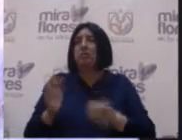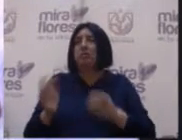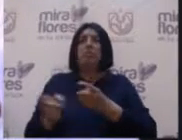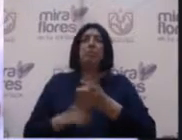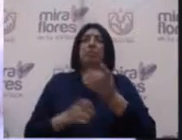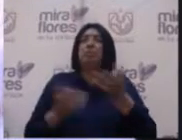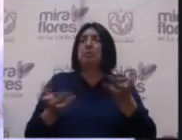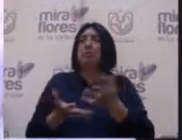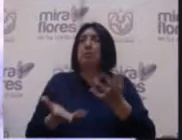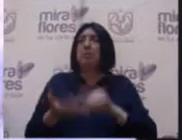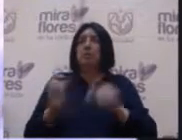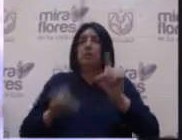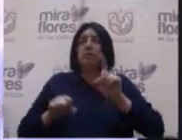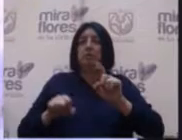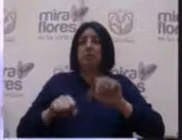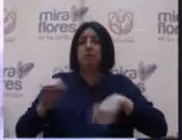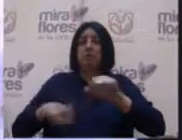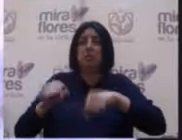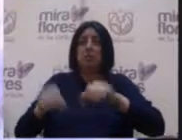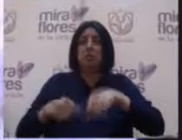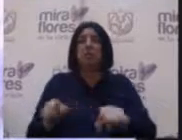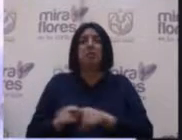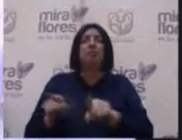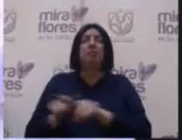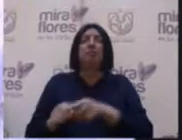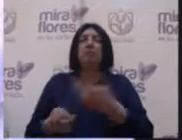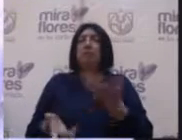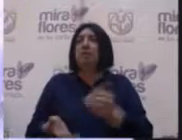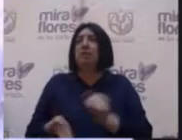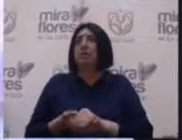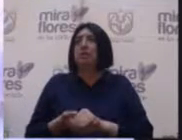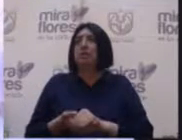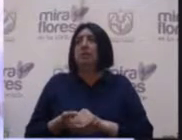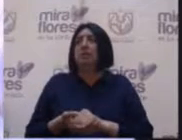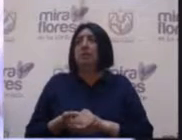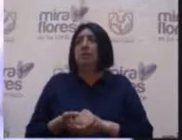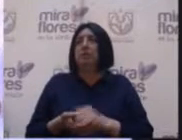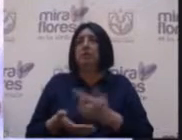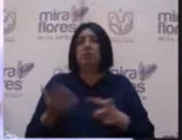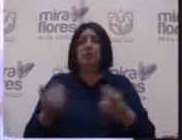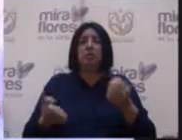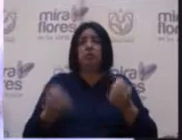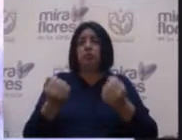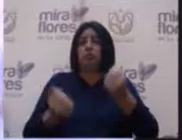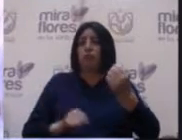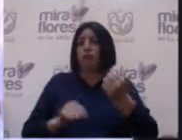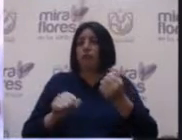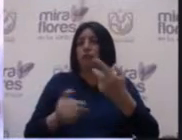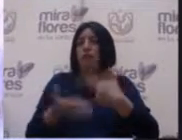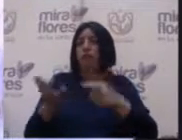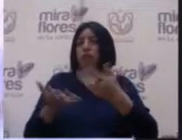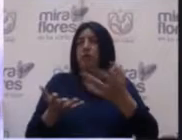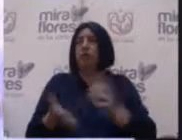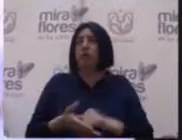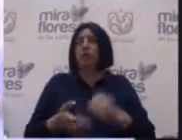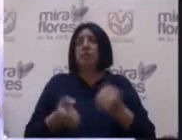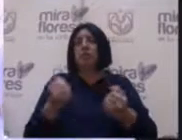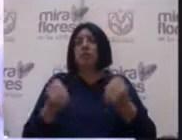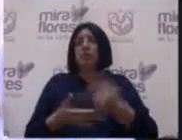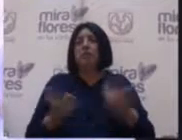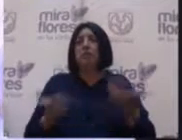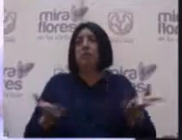en perjuicio de los ciclistas y en perjuicio de los choferes, de los que conducimos vehículos,